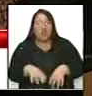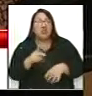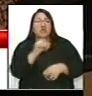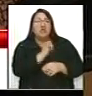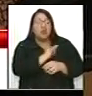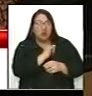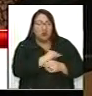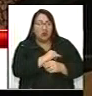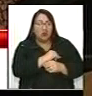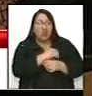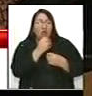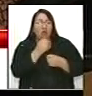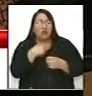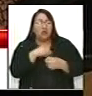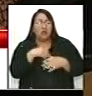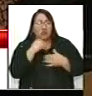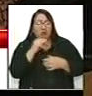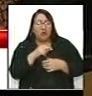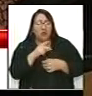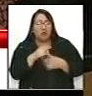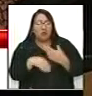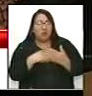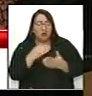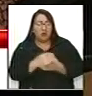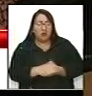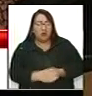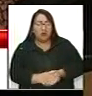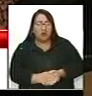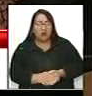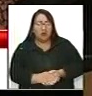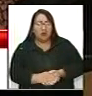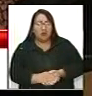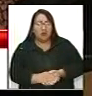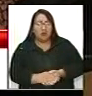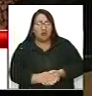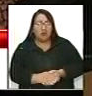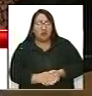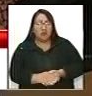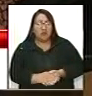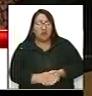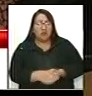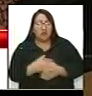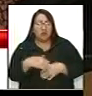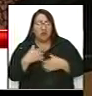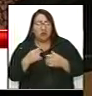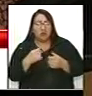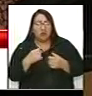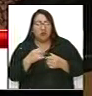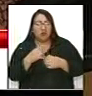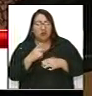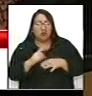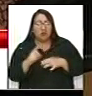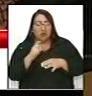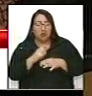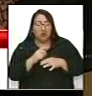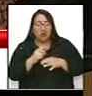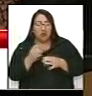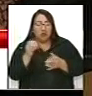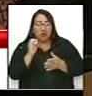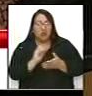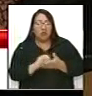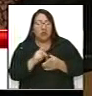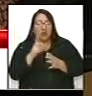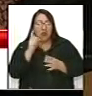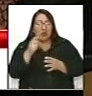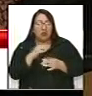instituciones. ¿Cómo podemos ver dentro de este proceso, cómo se puede desarrollar y valorar más este liderazgo,